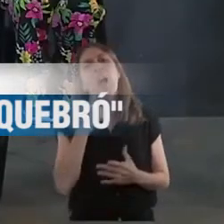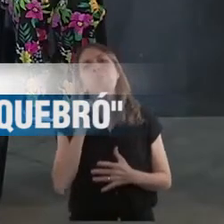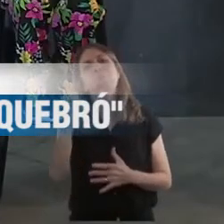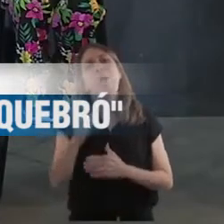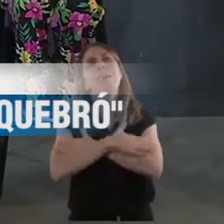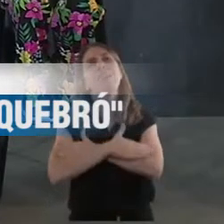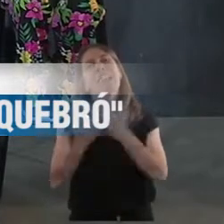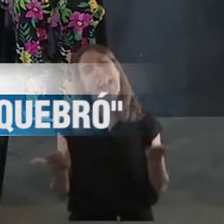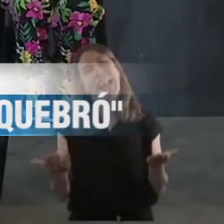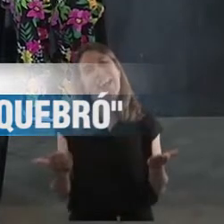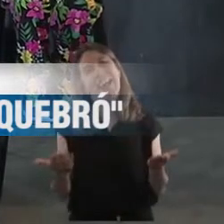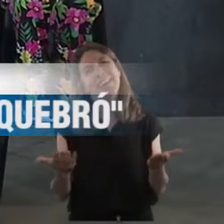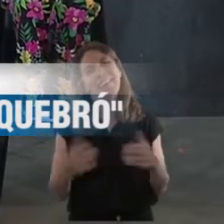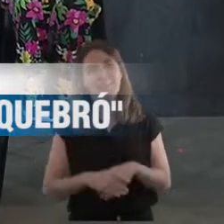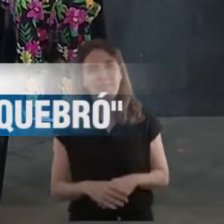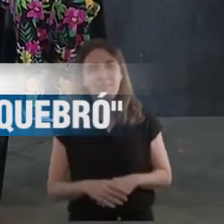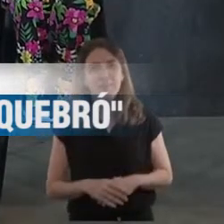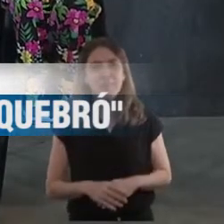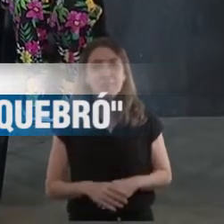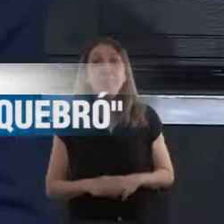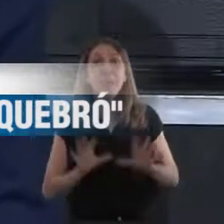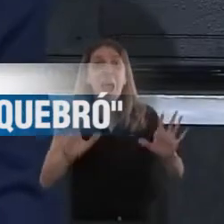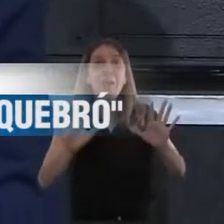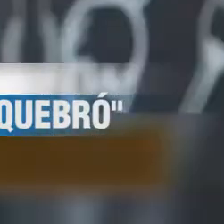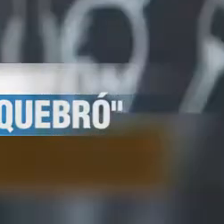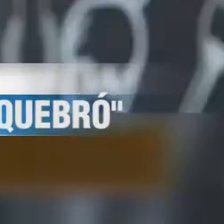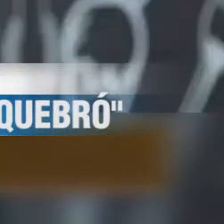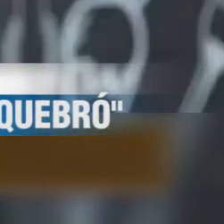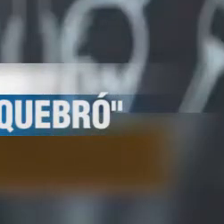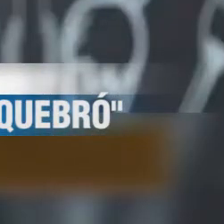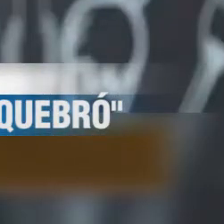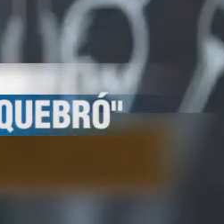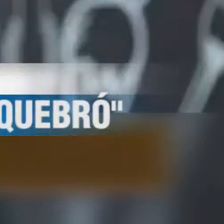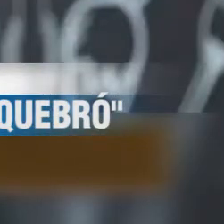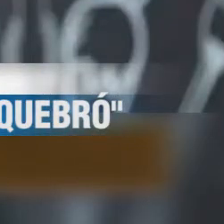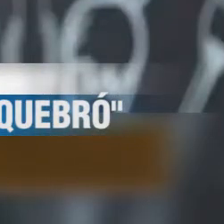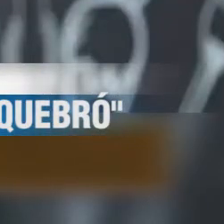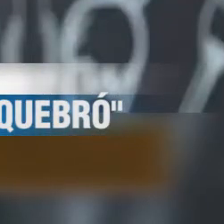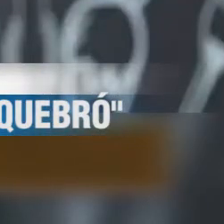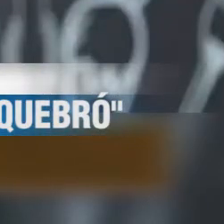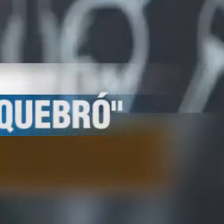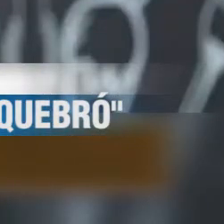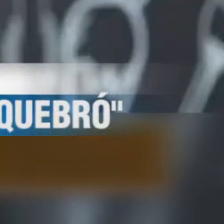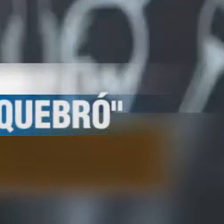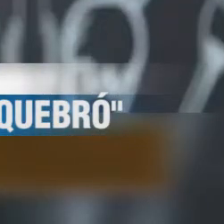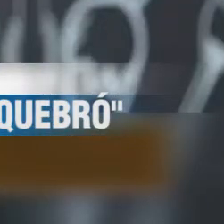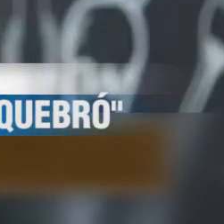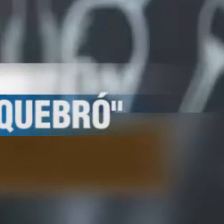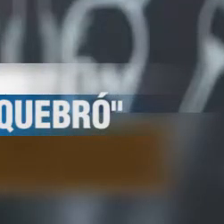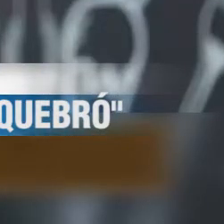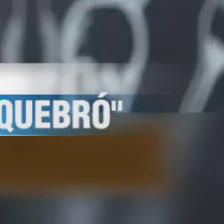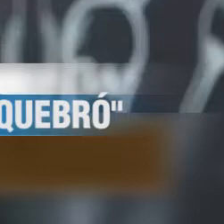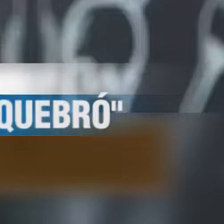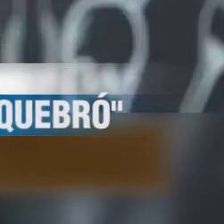No nos tenemos nunca que olvidar que el gobierno de Alberto Fernández y de Cristina Fernández de Kirchner y de Frente de Todos,